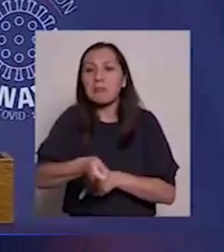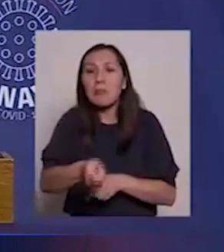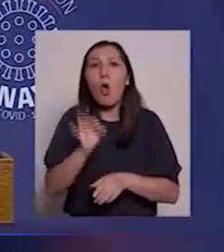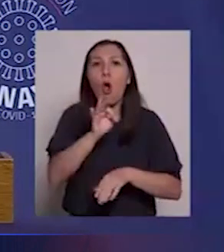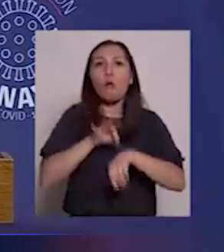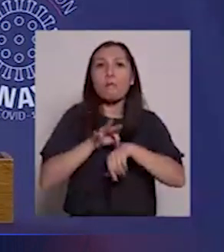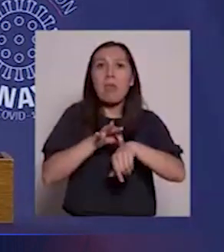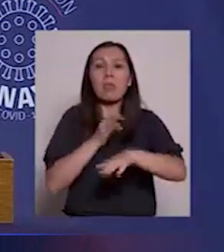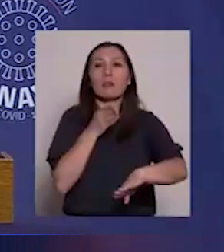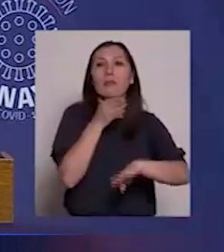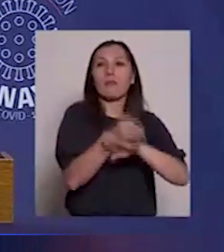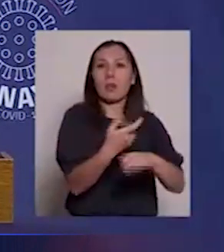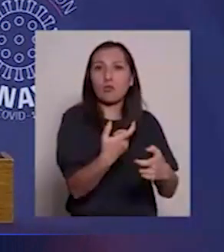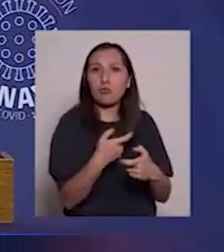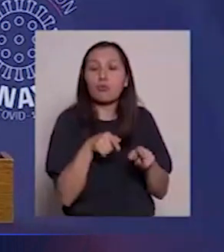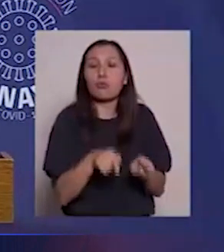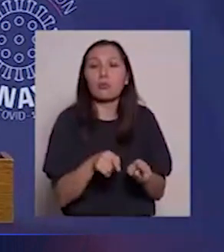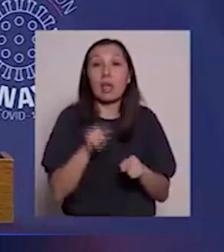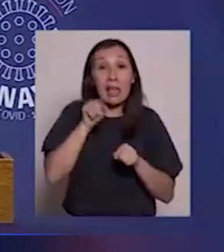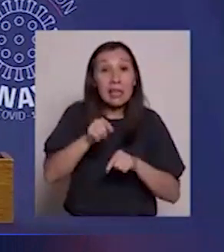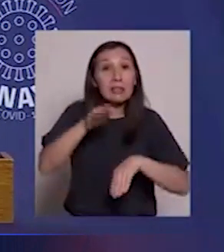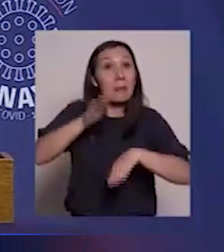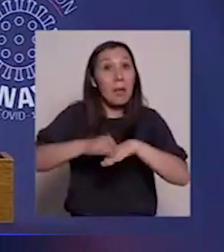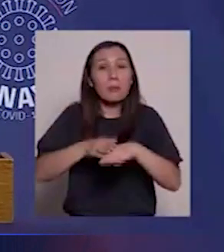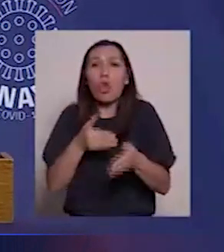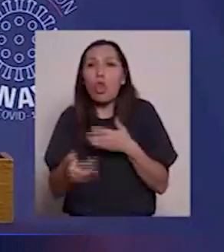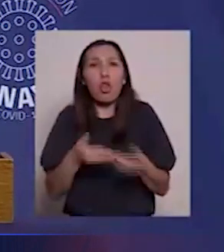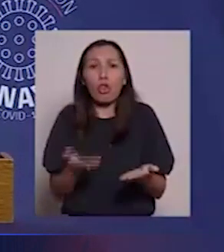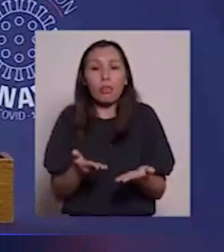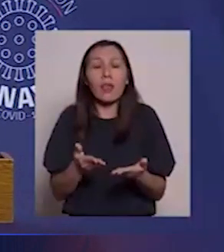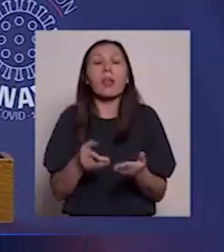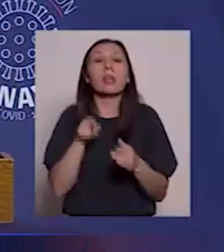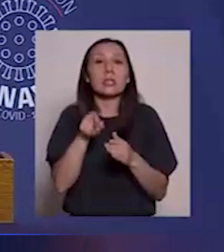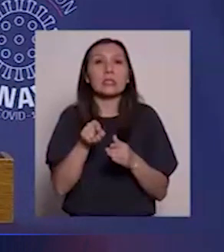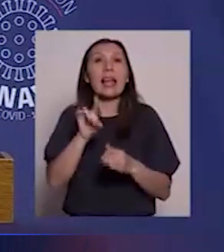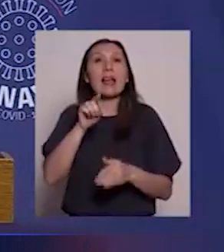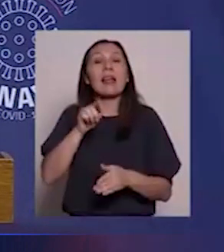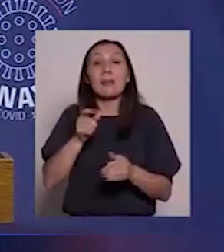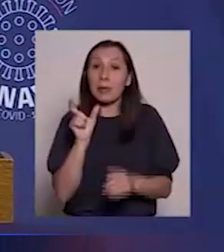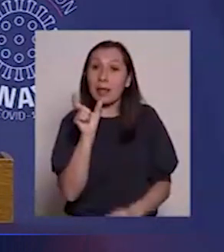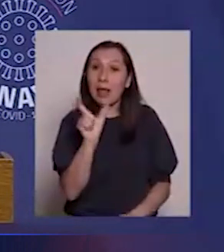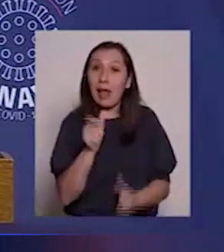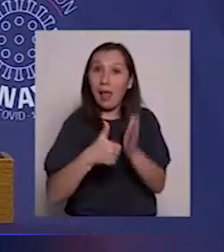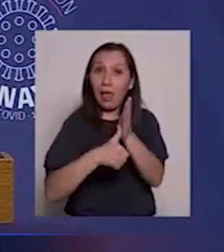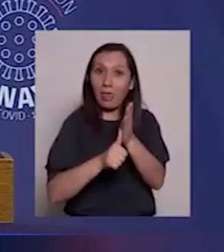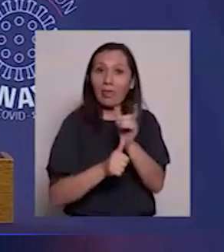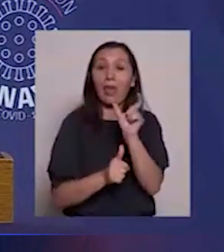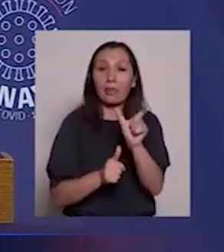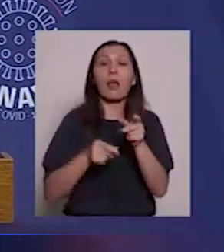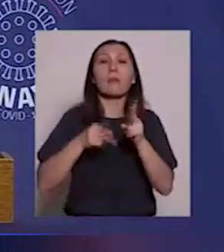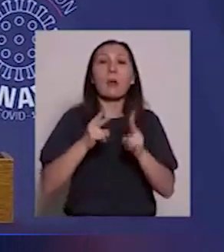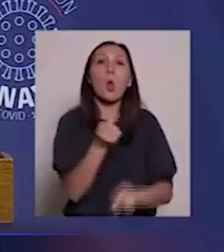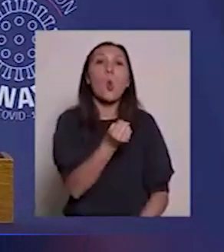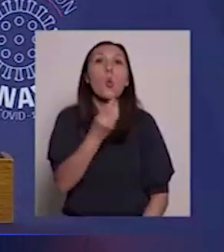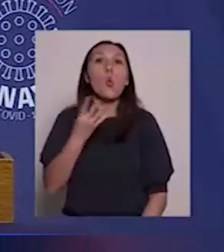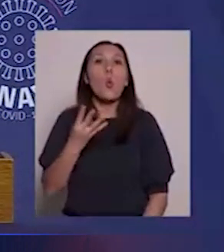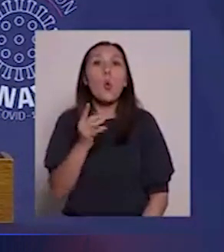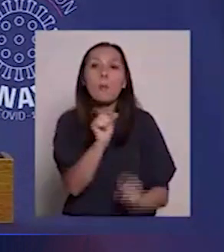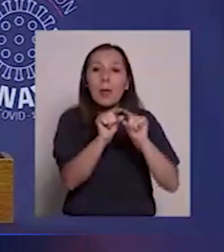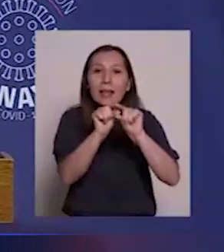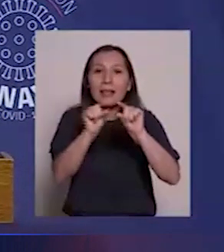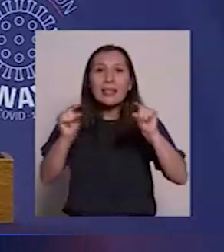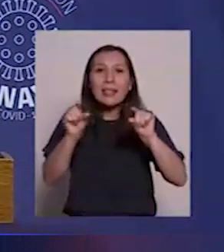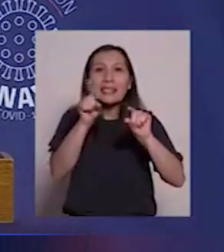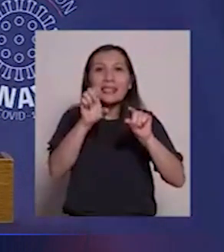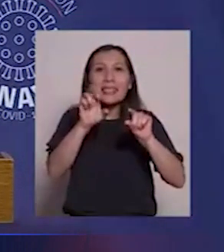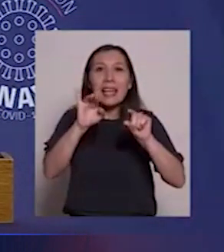hora médica. Esos permisos van a poder obtenerse con su carné de identidad y el número verificador que tiene